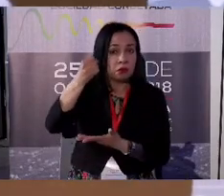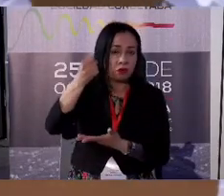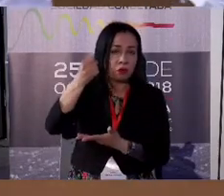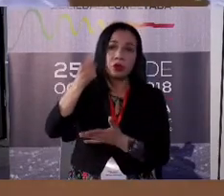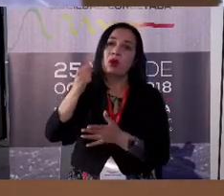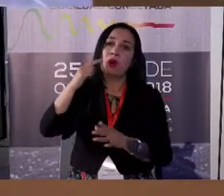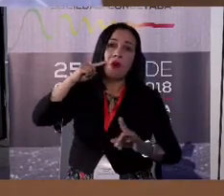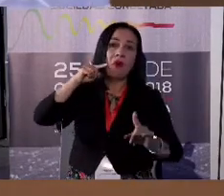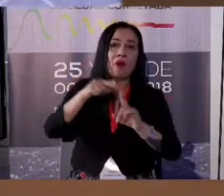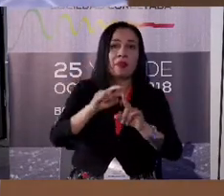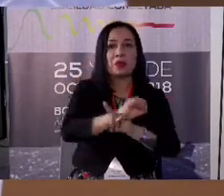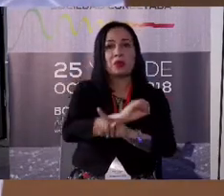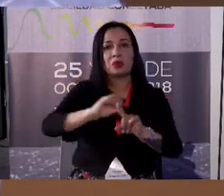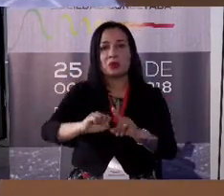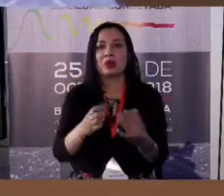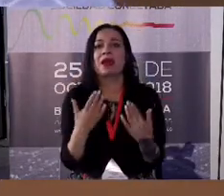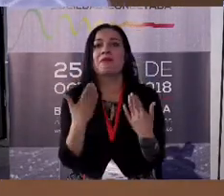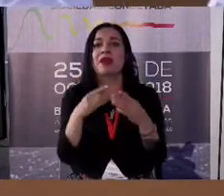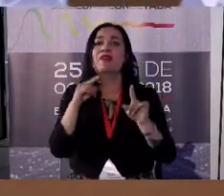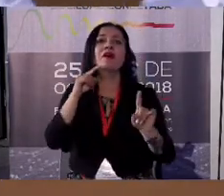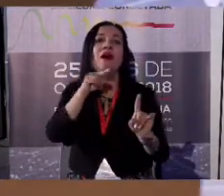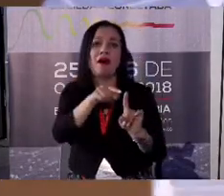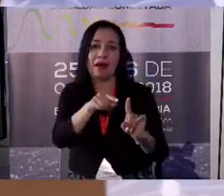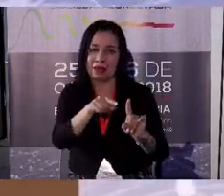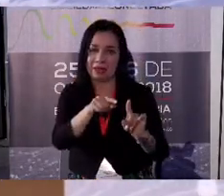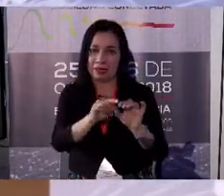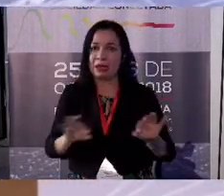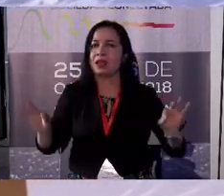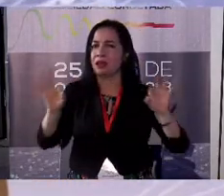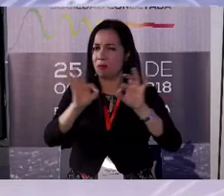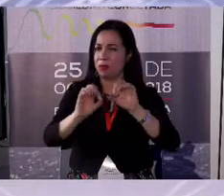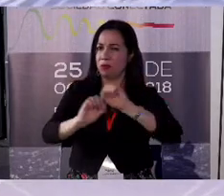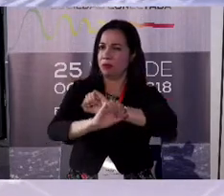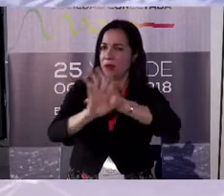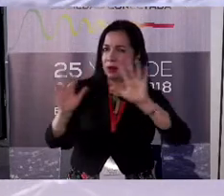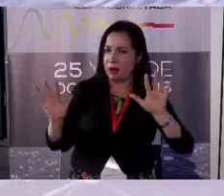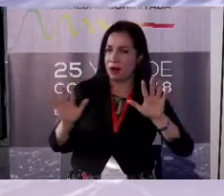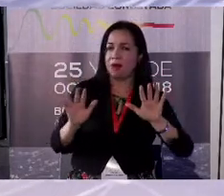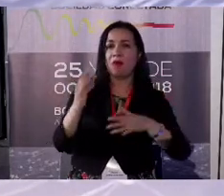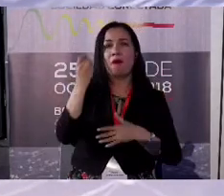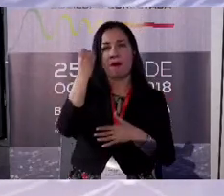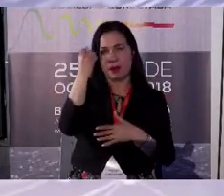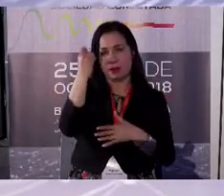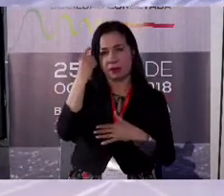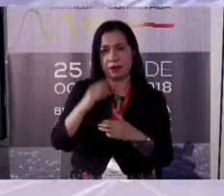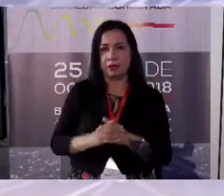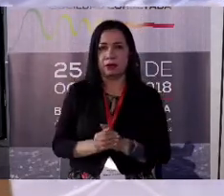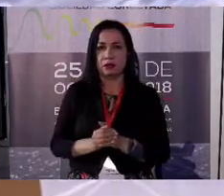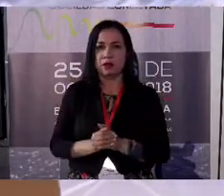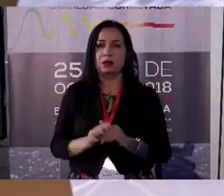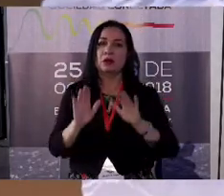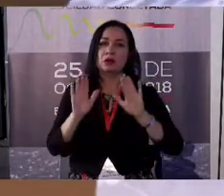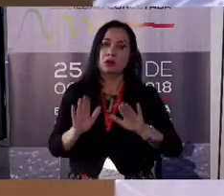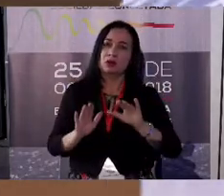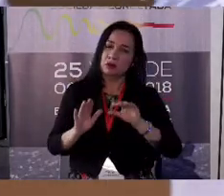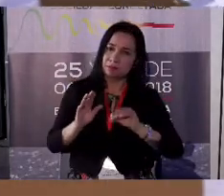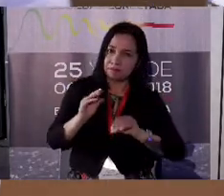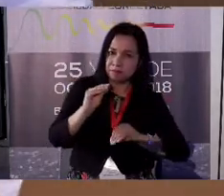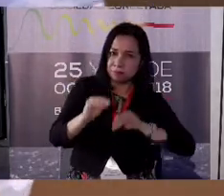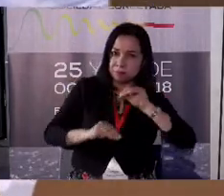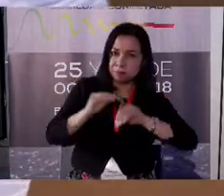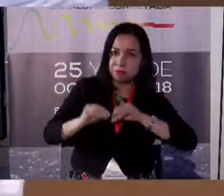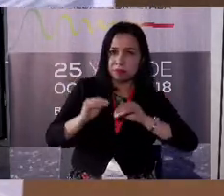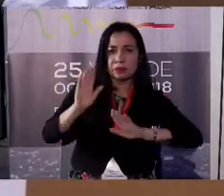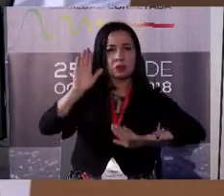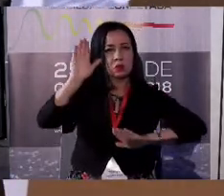social. Y eso es muy importante entenderlo y aclararlo. Obviamente que la manera como se han diseñado las subastas,